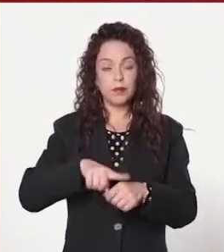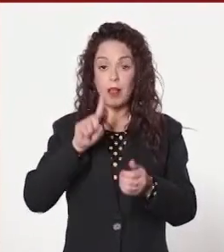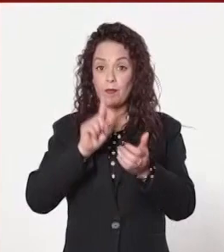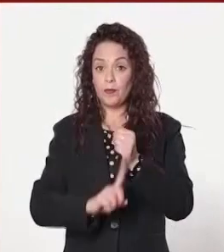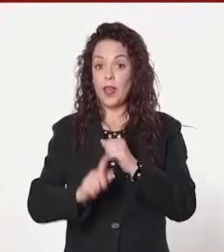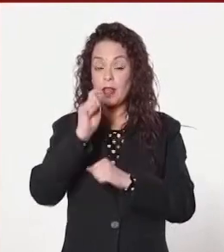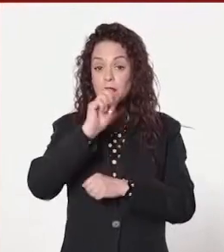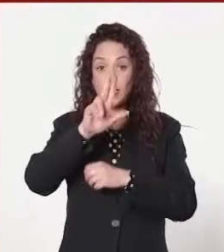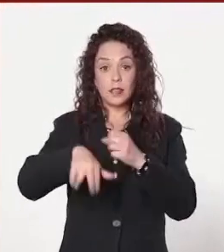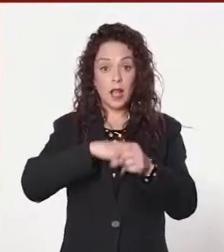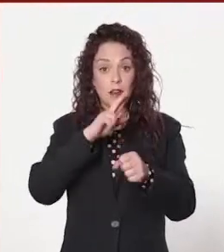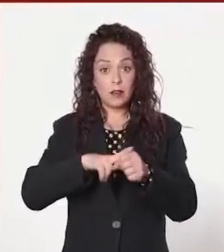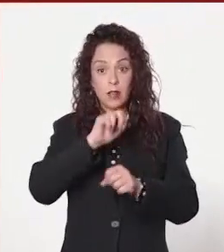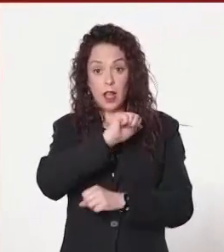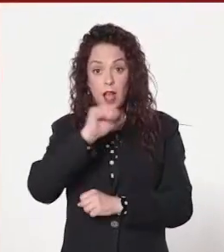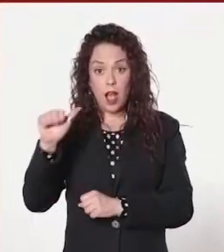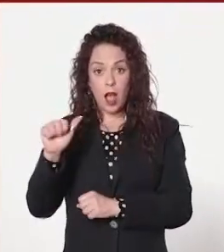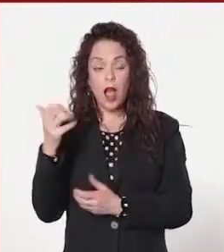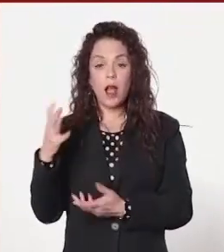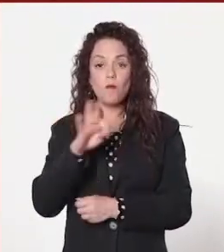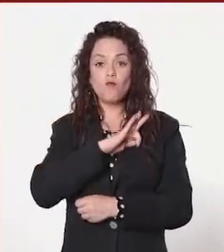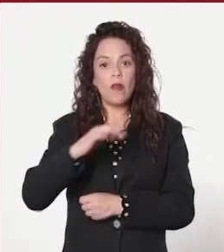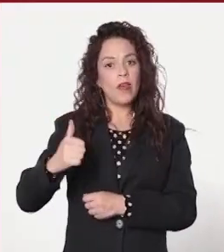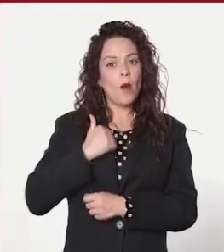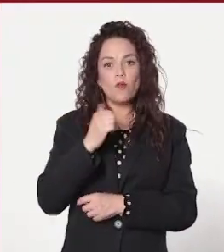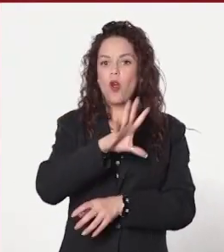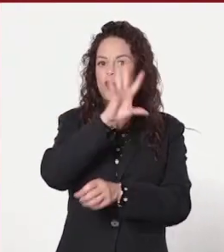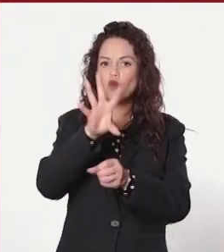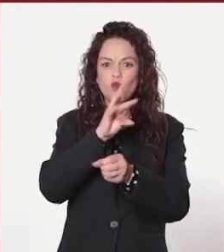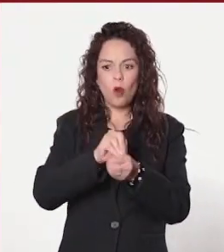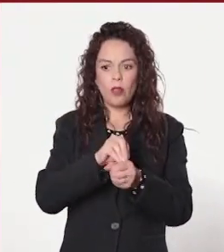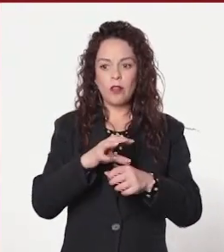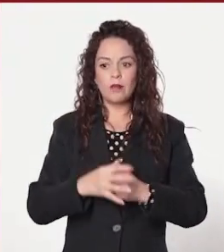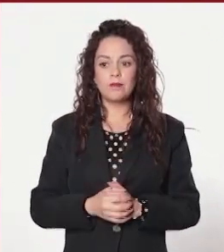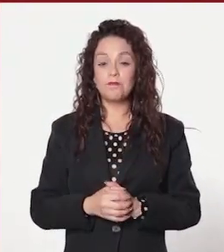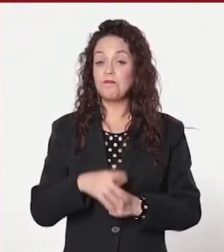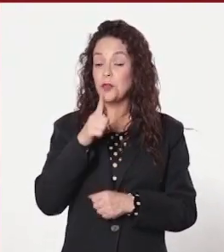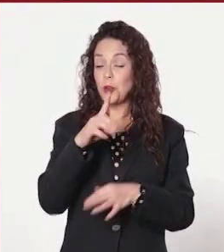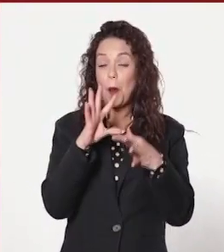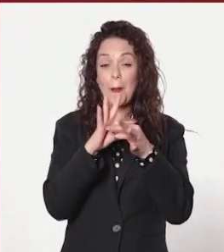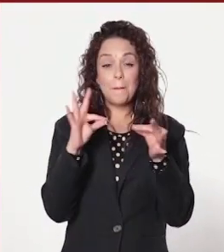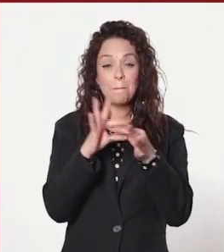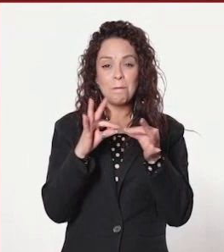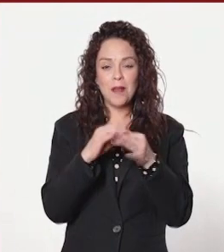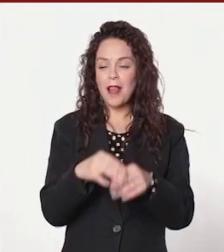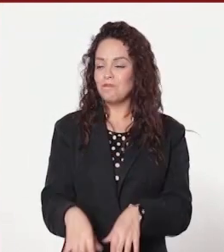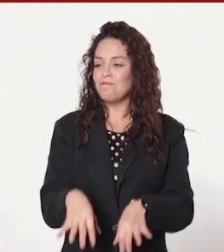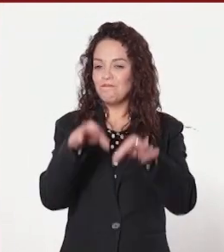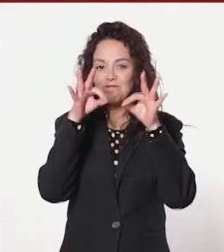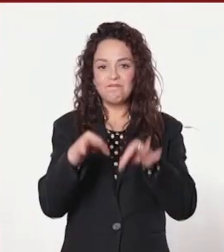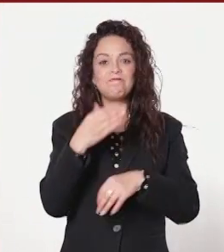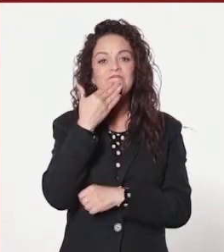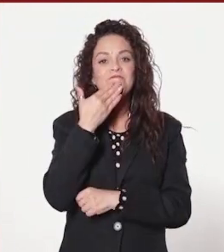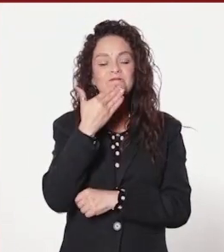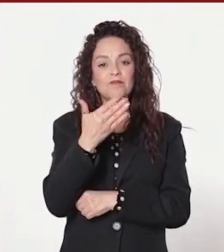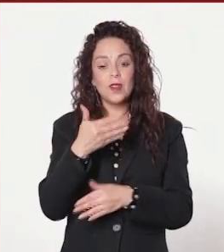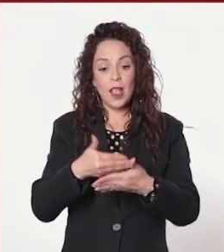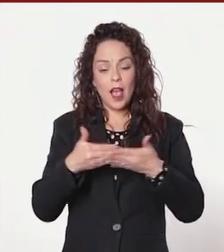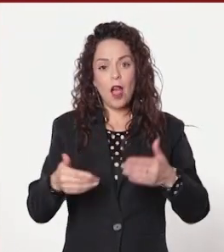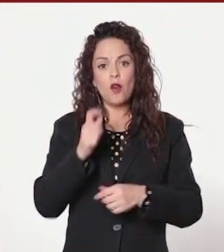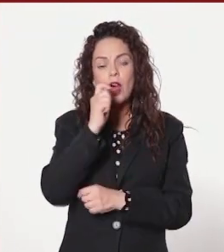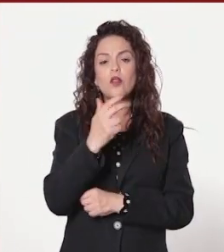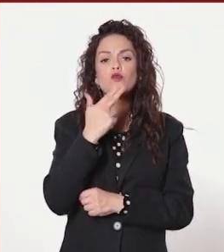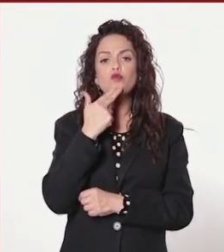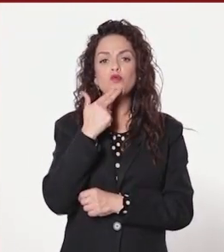no existan residuos y todo sea aprovechado, ¿verdad? ¿Lo explicaste? De una manera impecable. Actualmente utilizamos